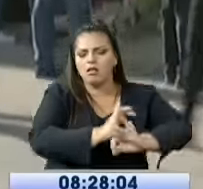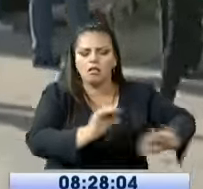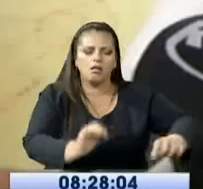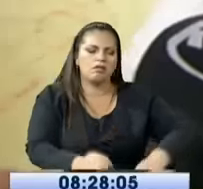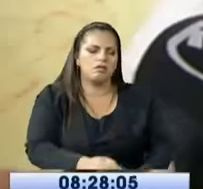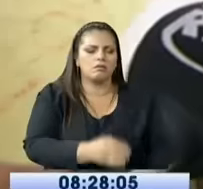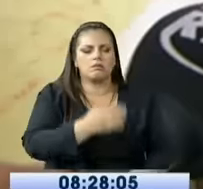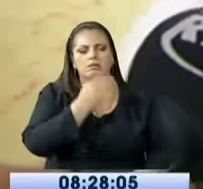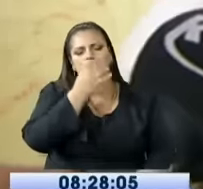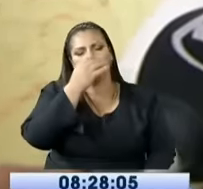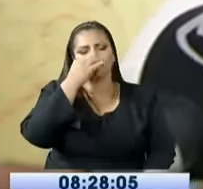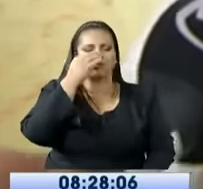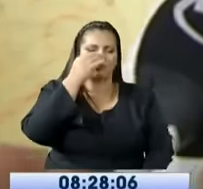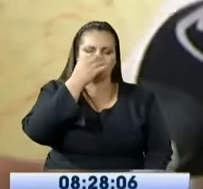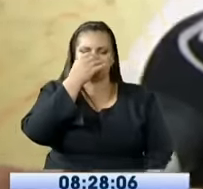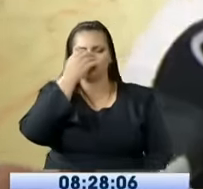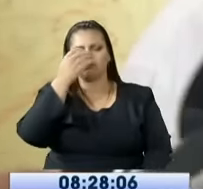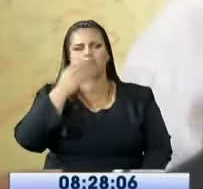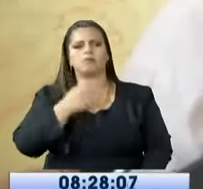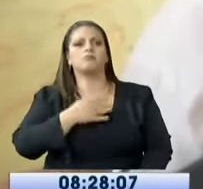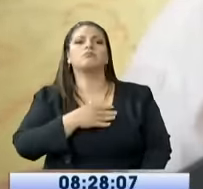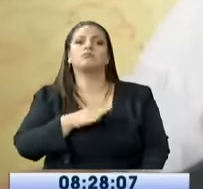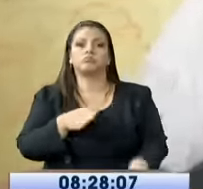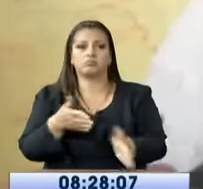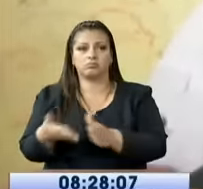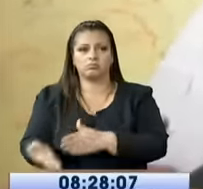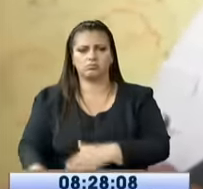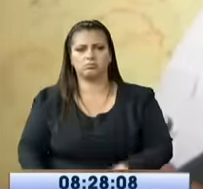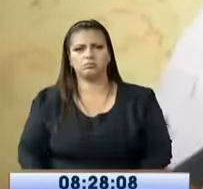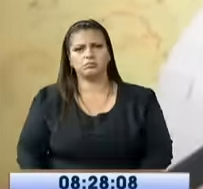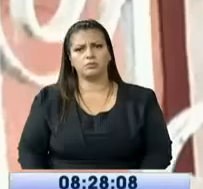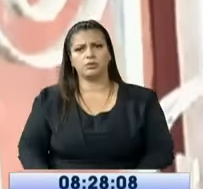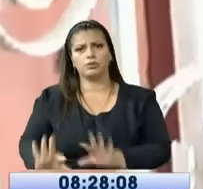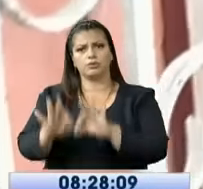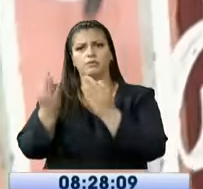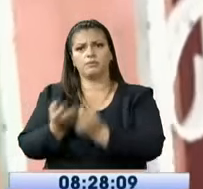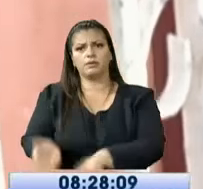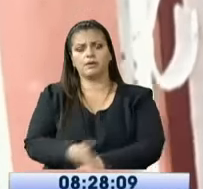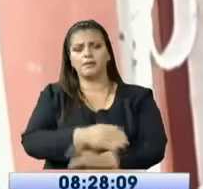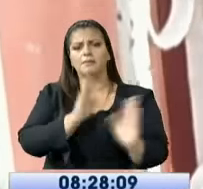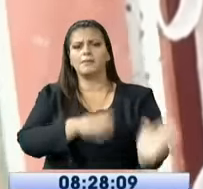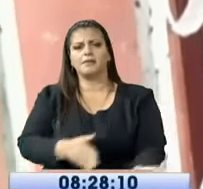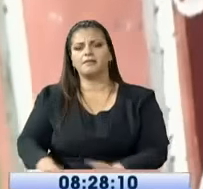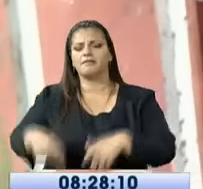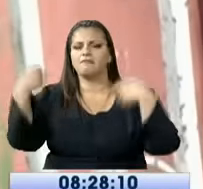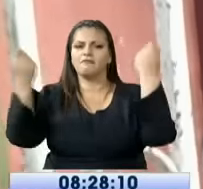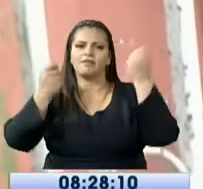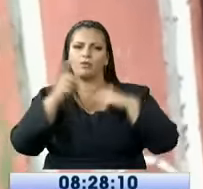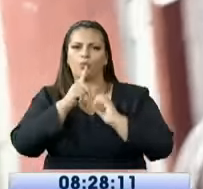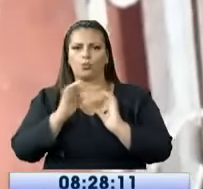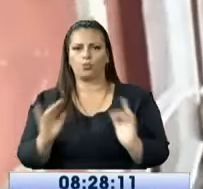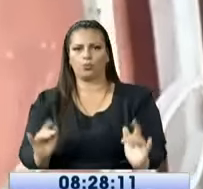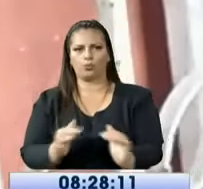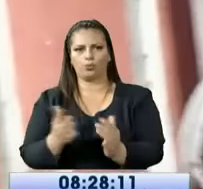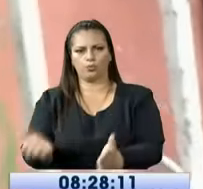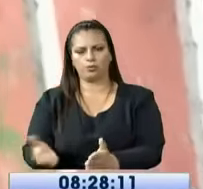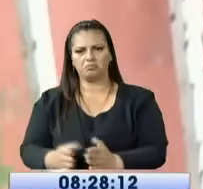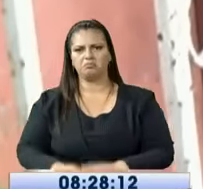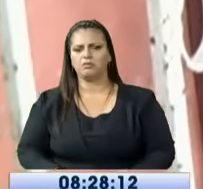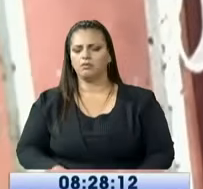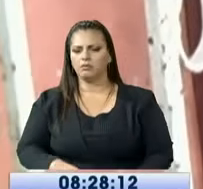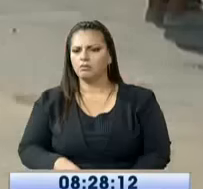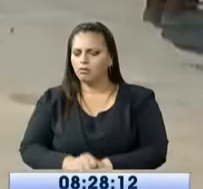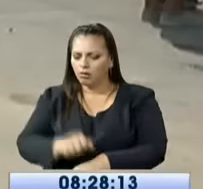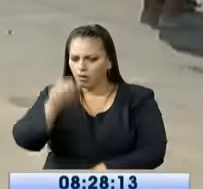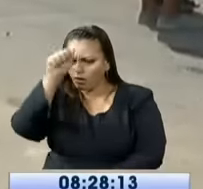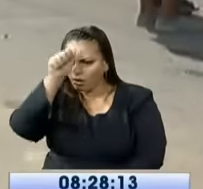viernes. Hacer una fiesta, una reunión por el cumpleaños de él, como una persona mayor. Sin embargo, un día antes, lo encontraron sin vida al